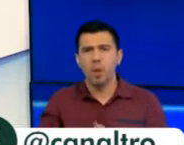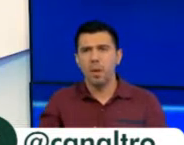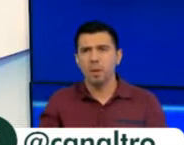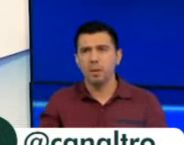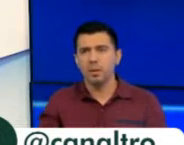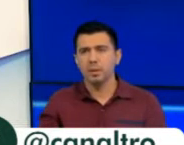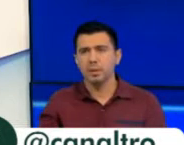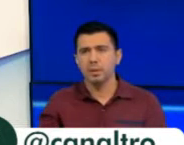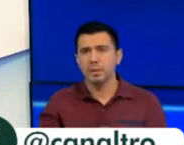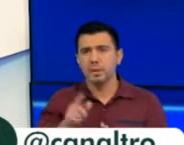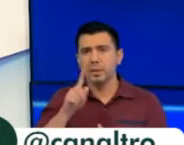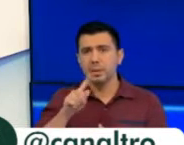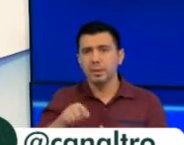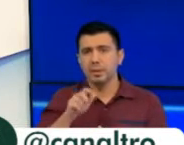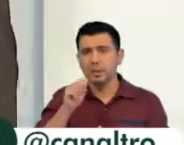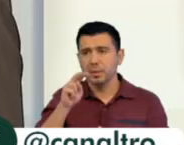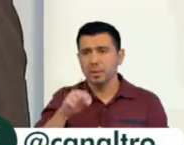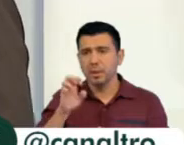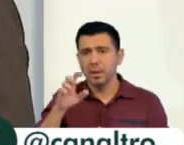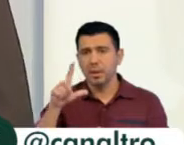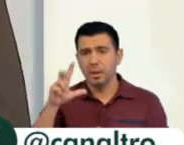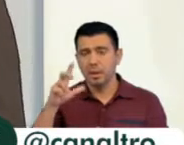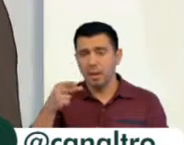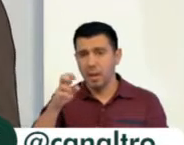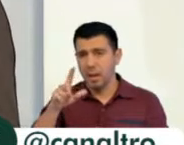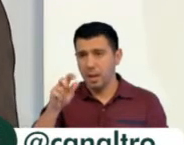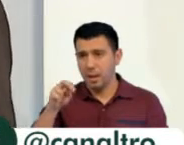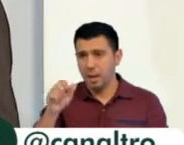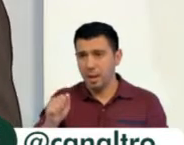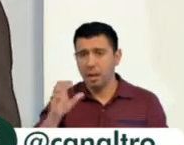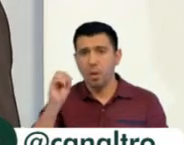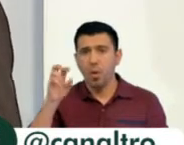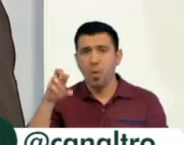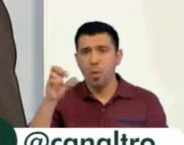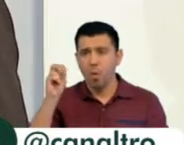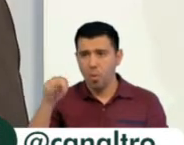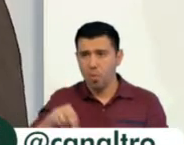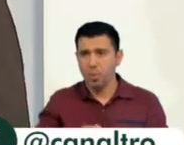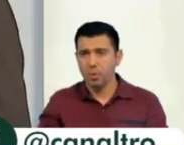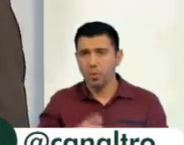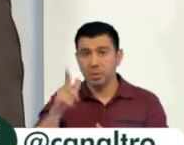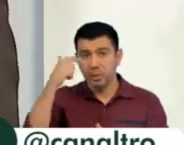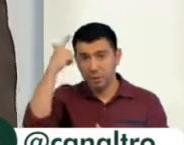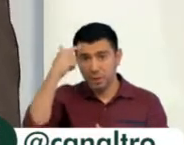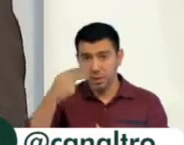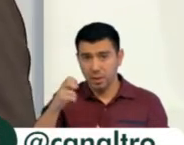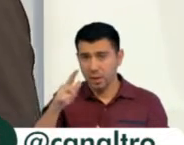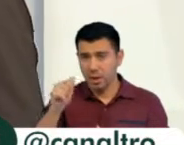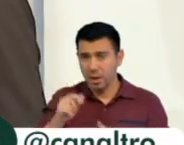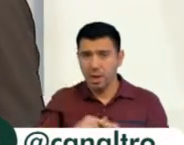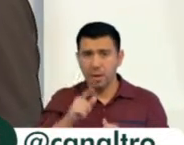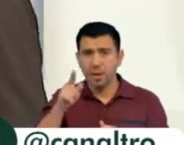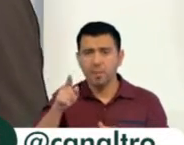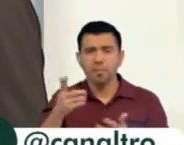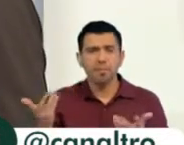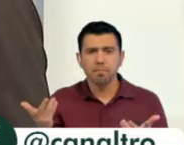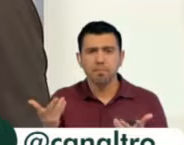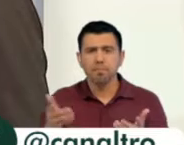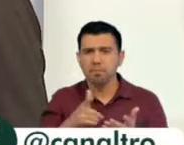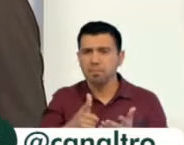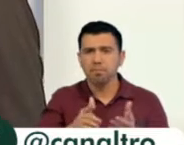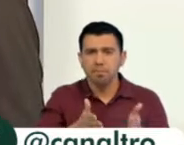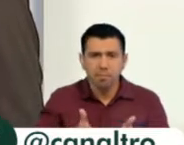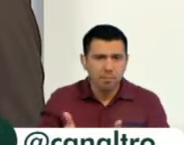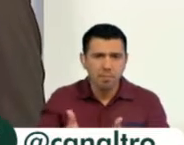¿qué ha pasado justamente en ese lugar? Con Santa Elena de Lopón, pues Oriente Noticias tuvo la oportunidad de recorrerlo hace poco. Las vías